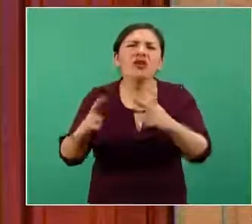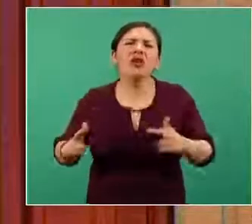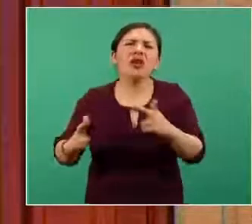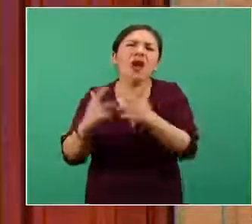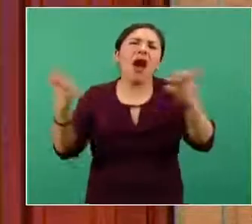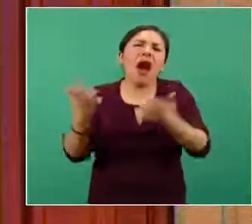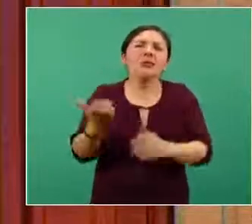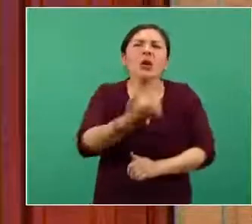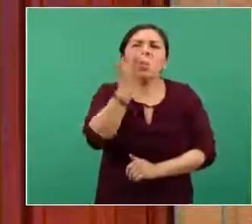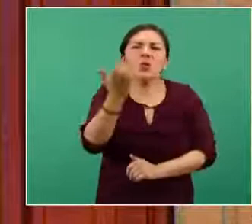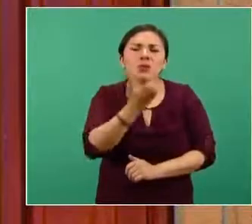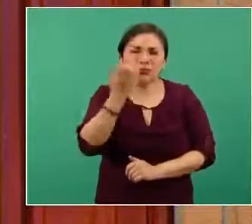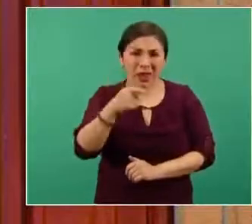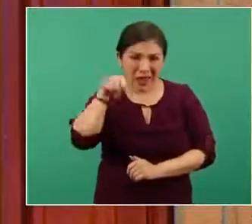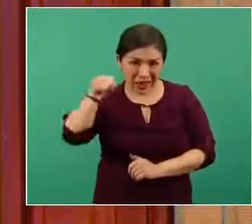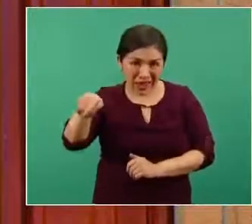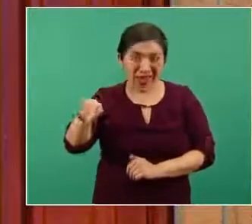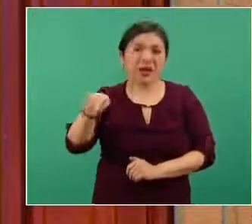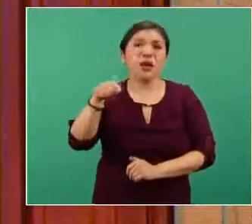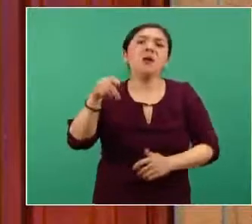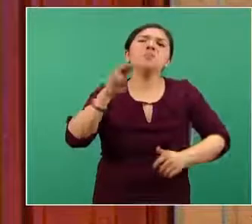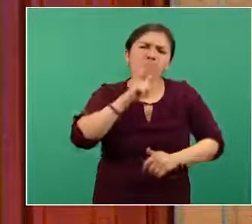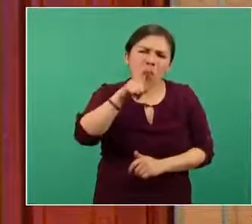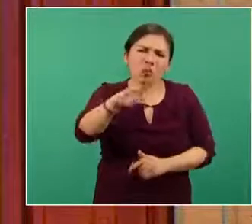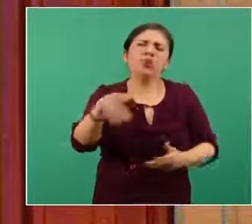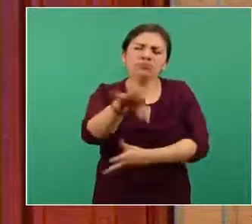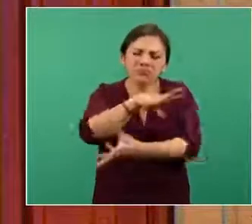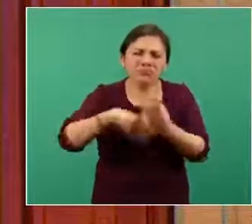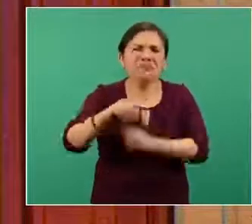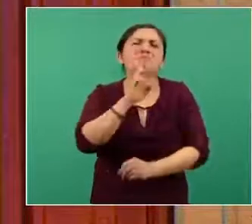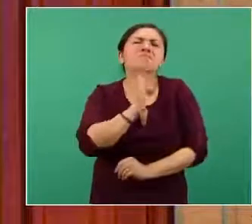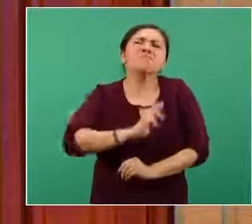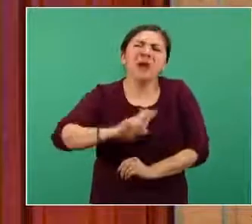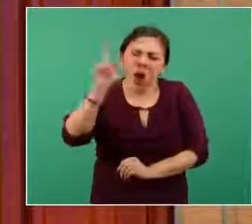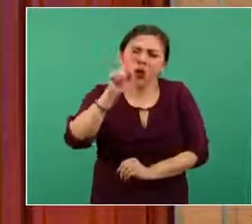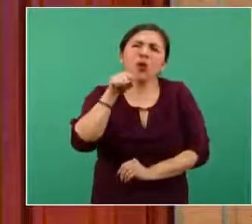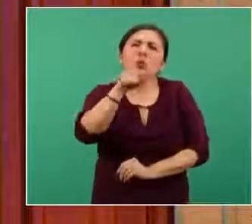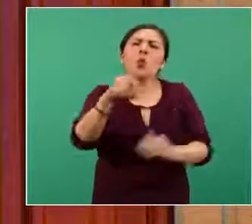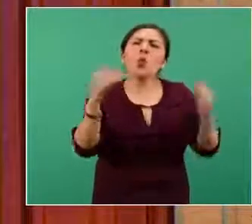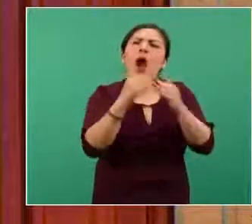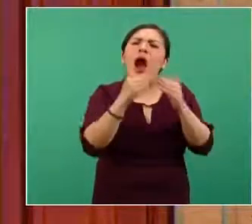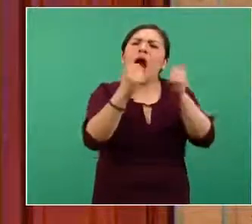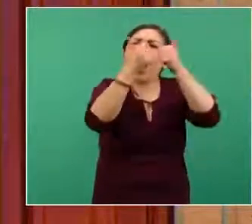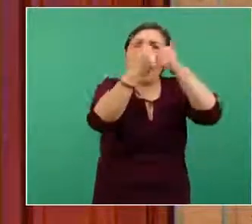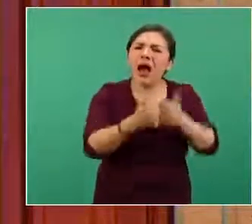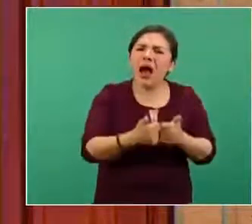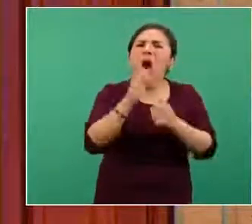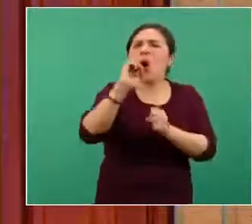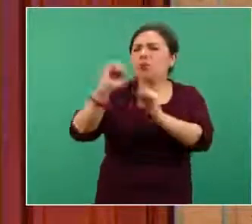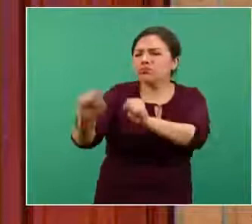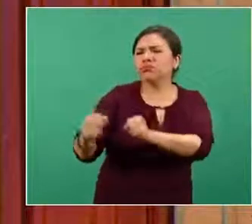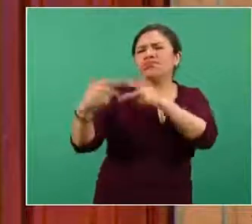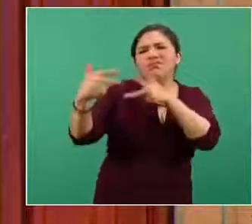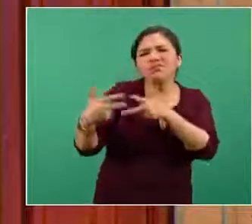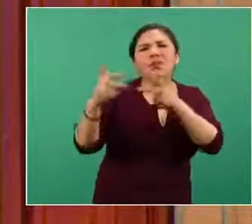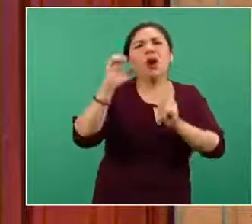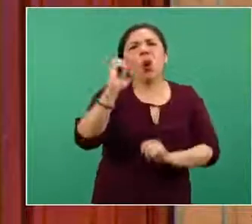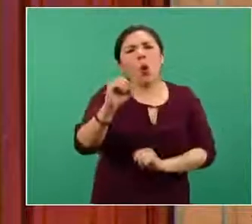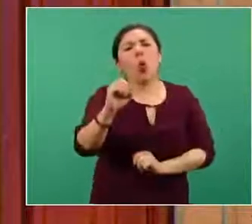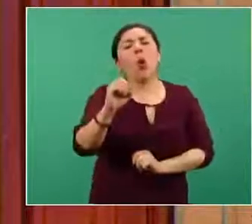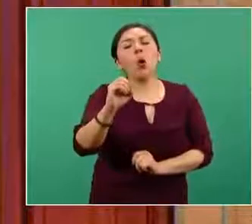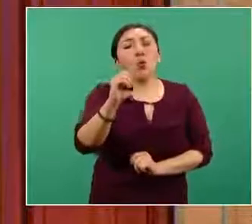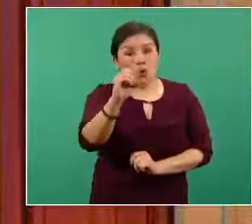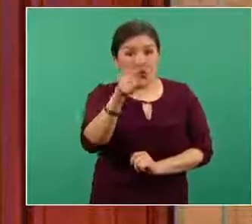practican. Tratemos de que esas prácticas sean en la medida de lo posible virtuales y en todo caso